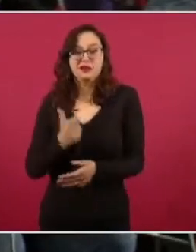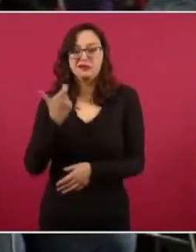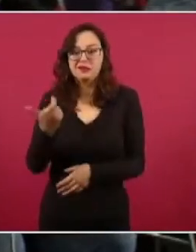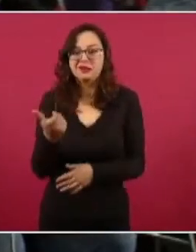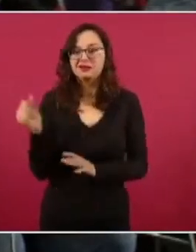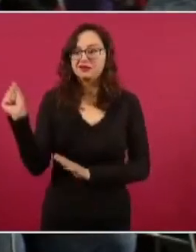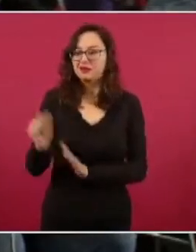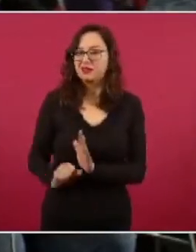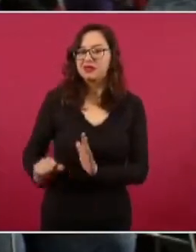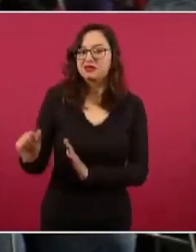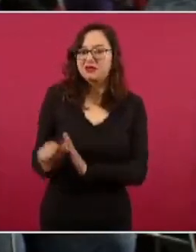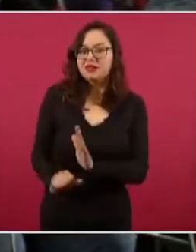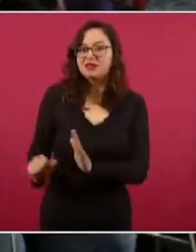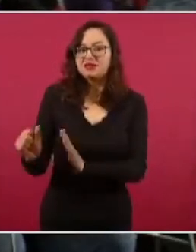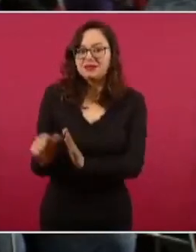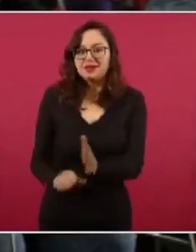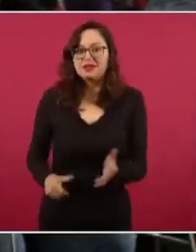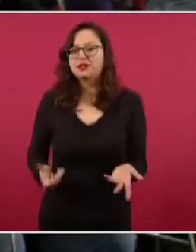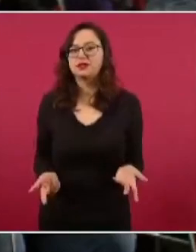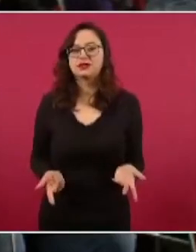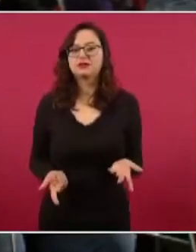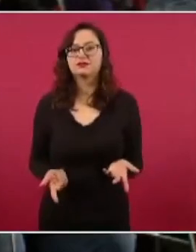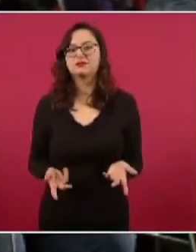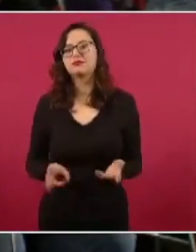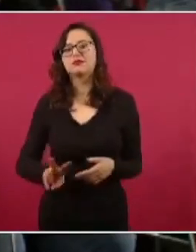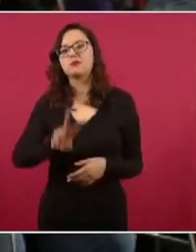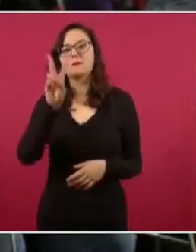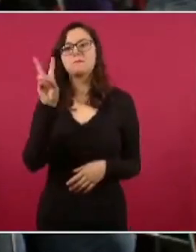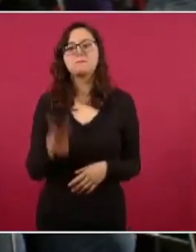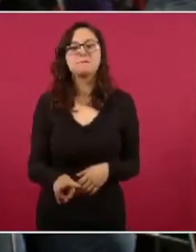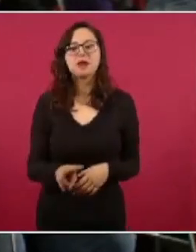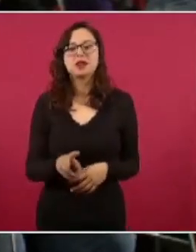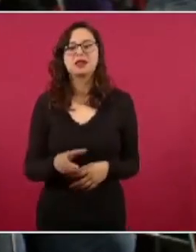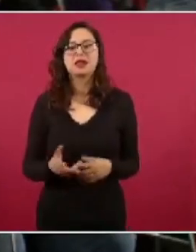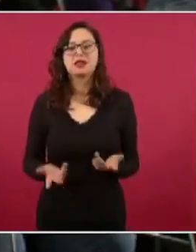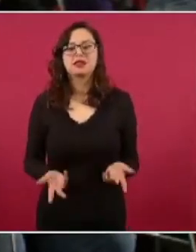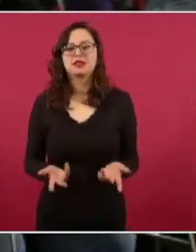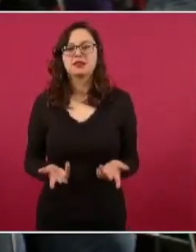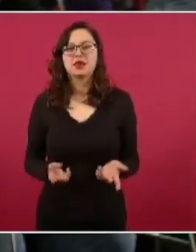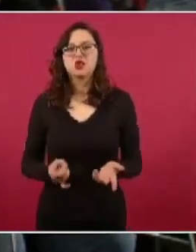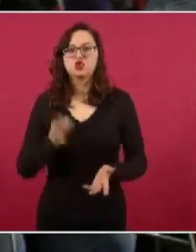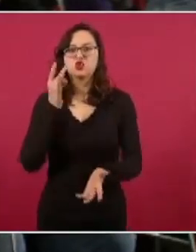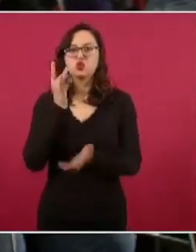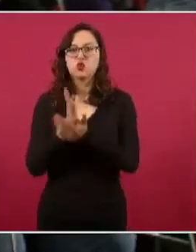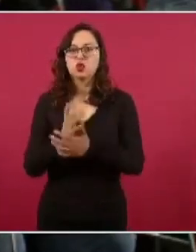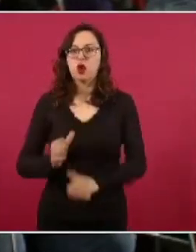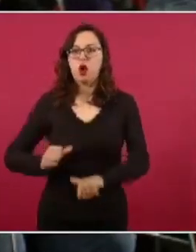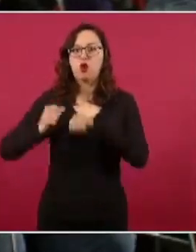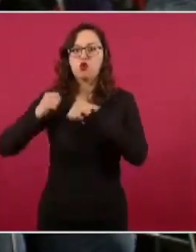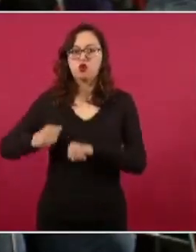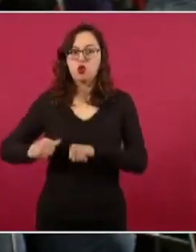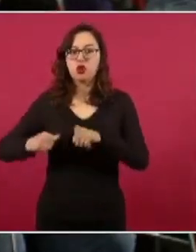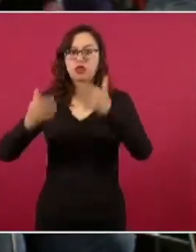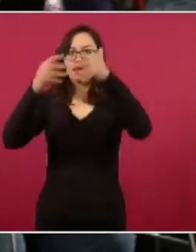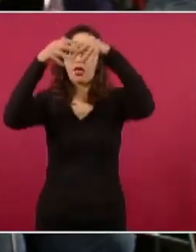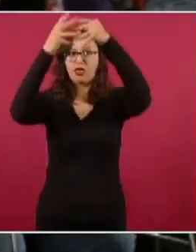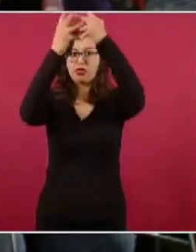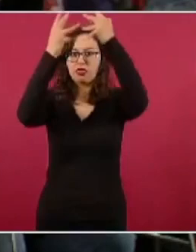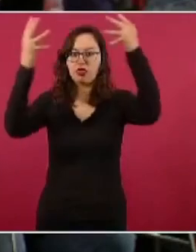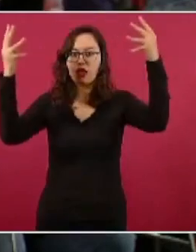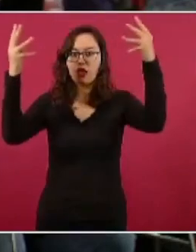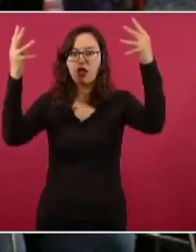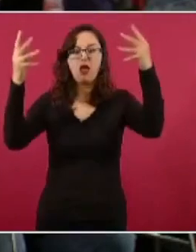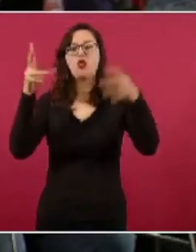no veíamos en esta lista, y son más, no son solo la cúpula de estos organismos, sino también